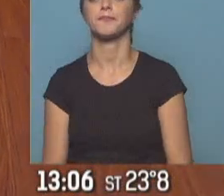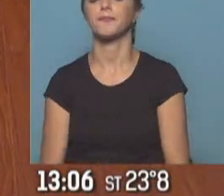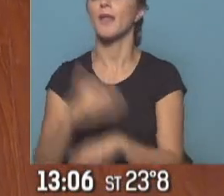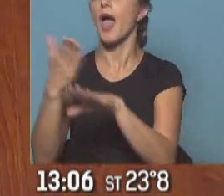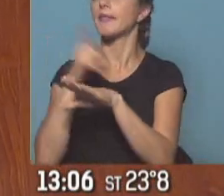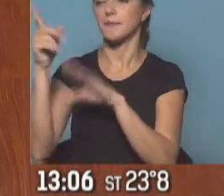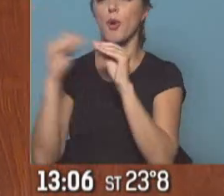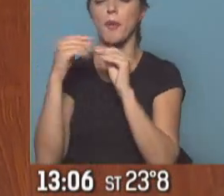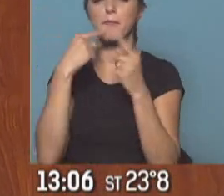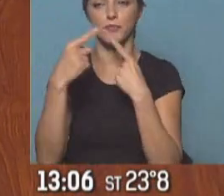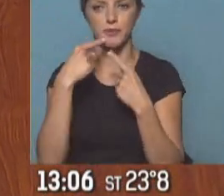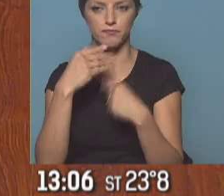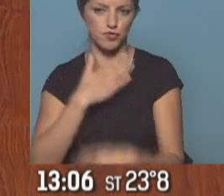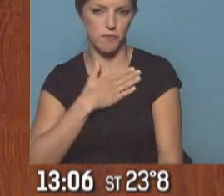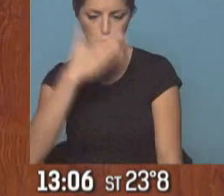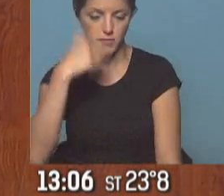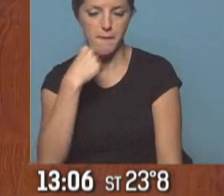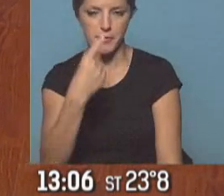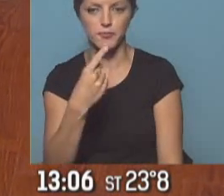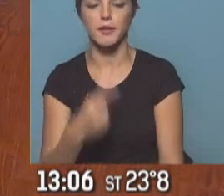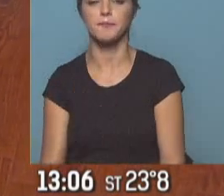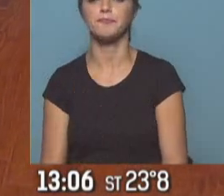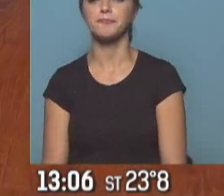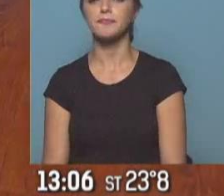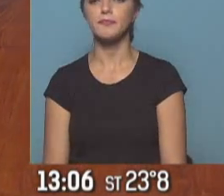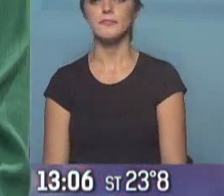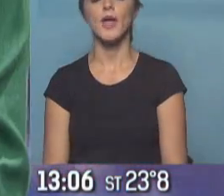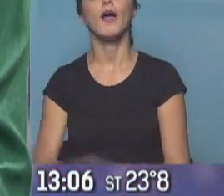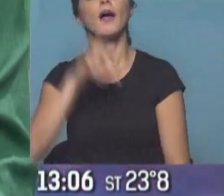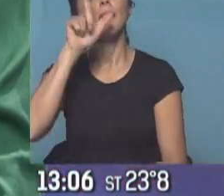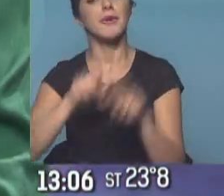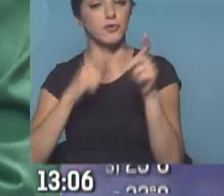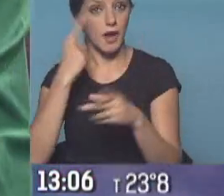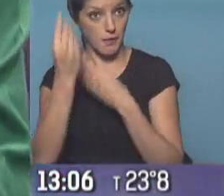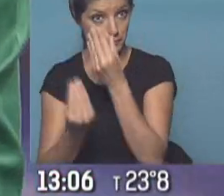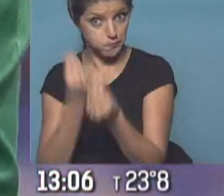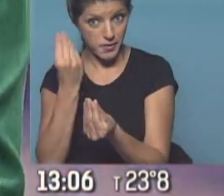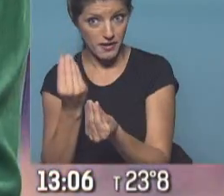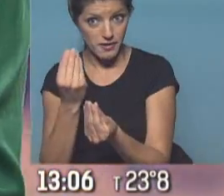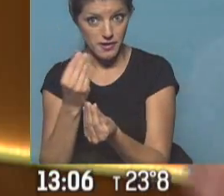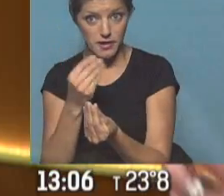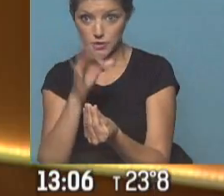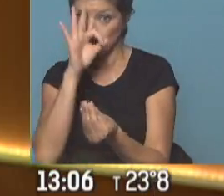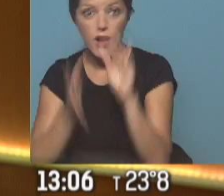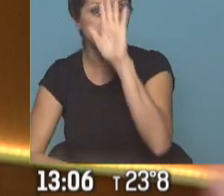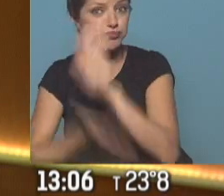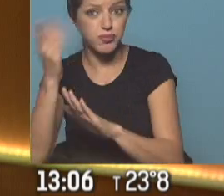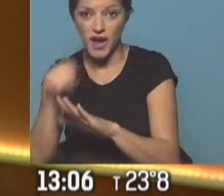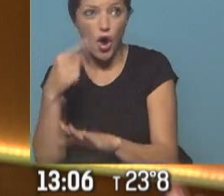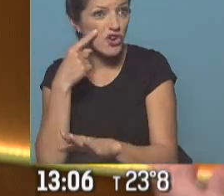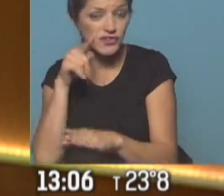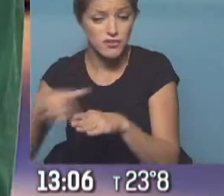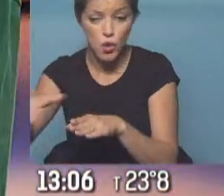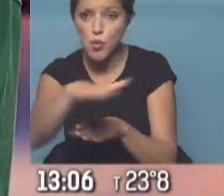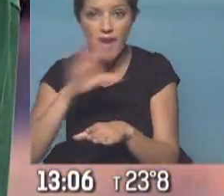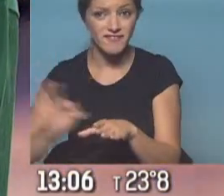voy a preguntar, lo último por mi parte, ¿qué pasa con la gente que vive ahí? Gente que muchas veces nunca salió de ahí, que no se los conoce, que no se sabe que